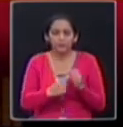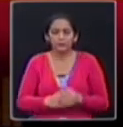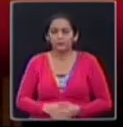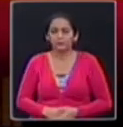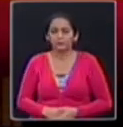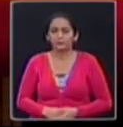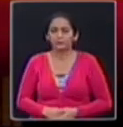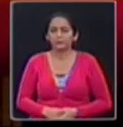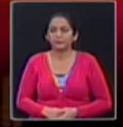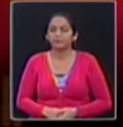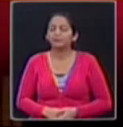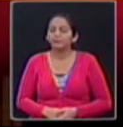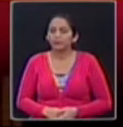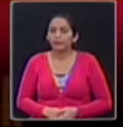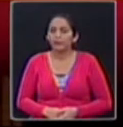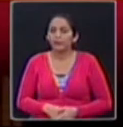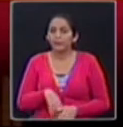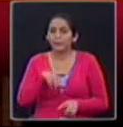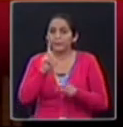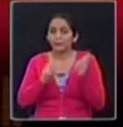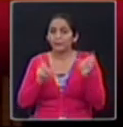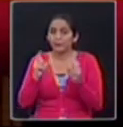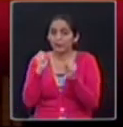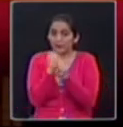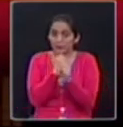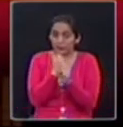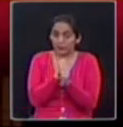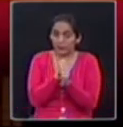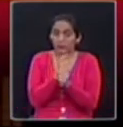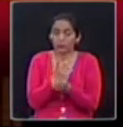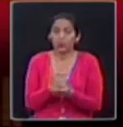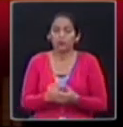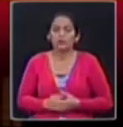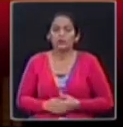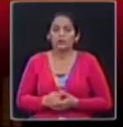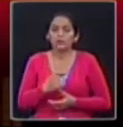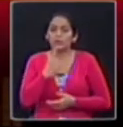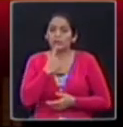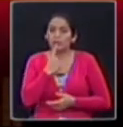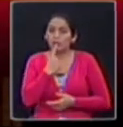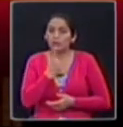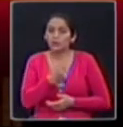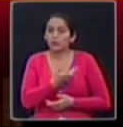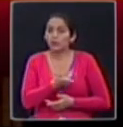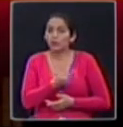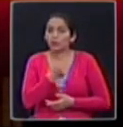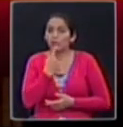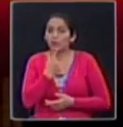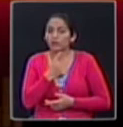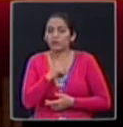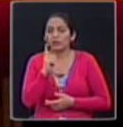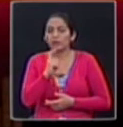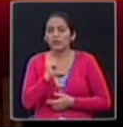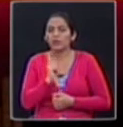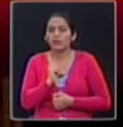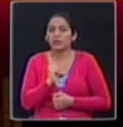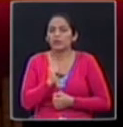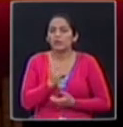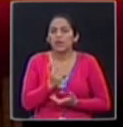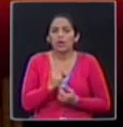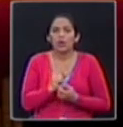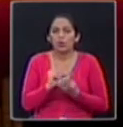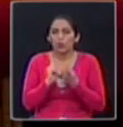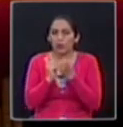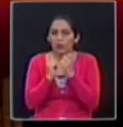de que nosotros los trabajadores del Frente Unitario no estamos de acuerdo con el método de la flexiseguridad. Para nosotros está claro